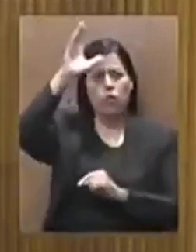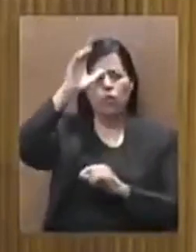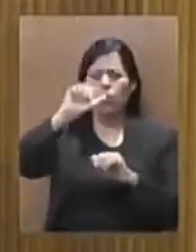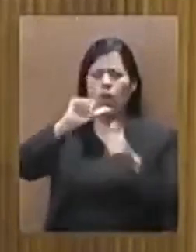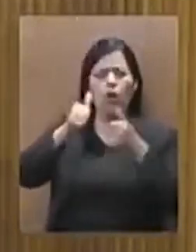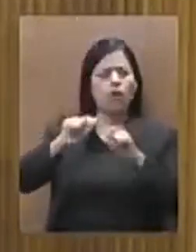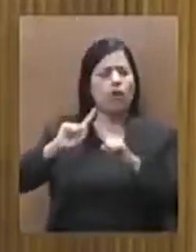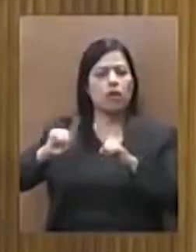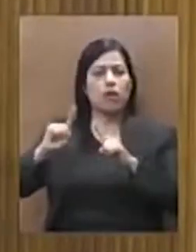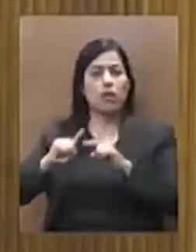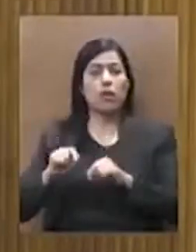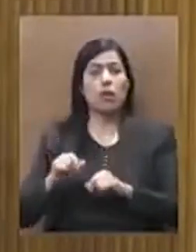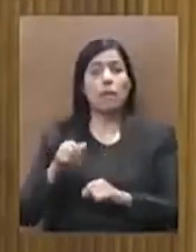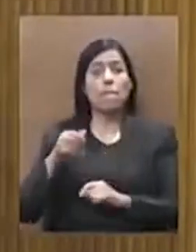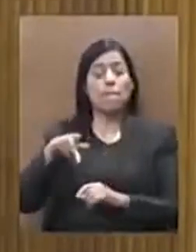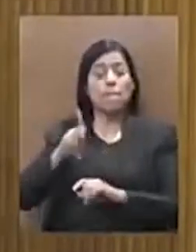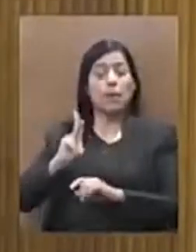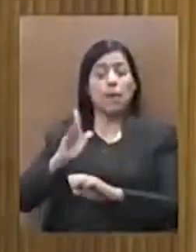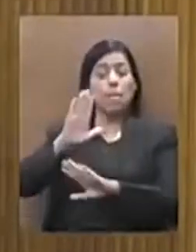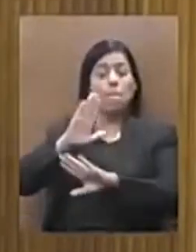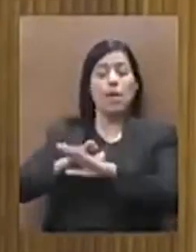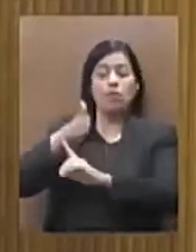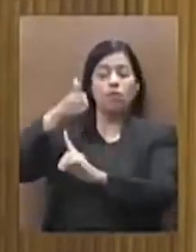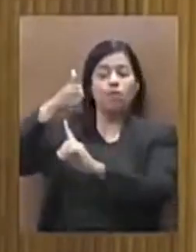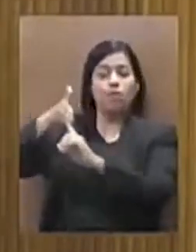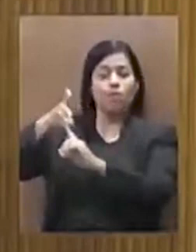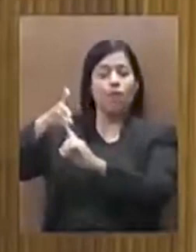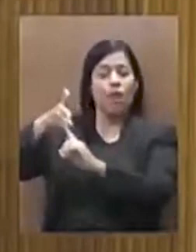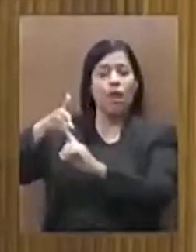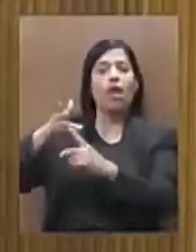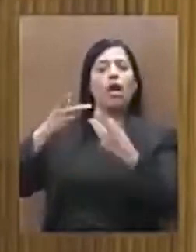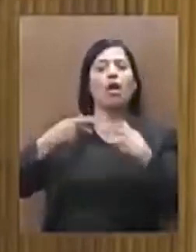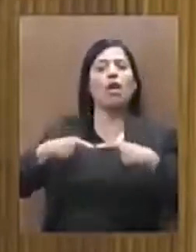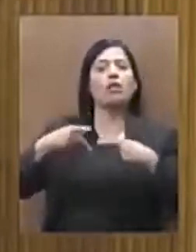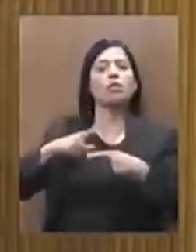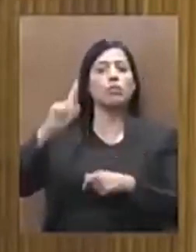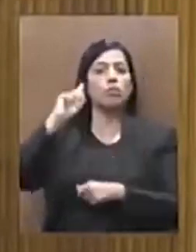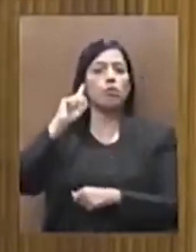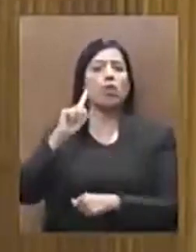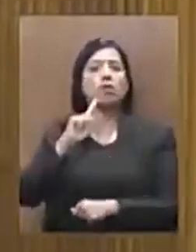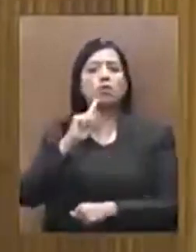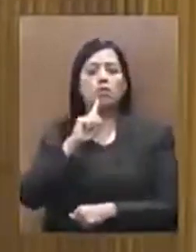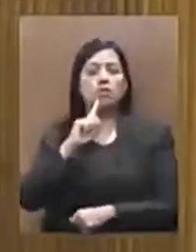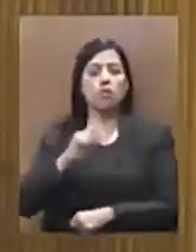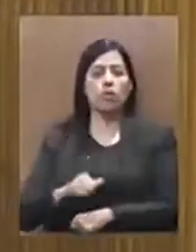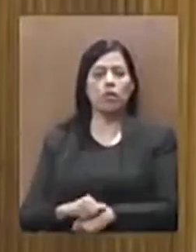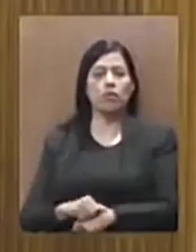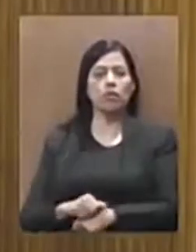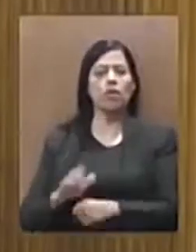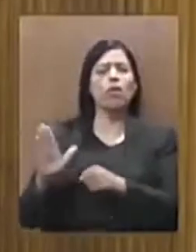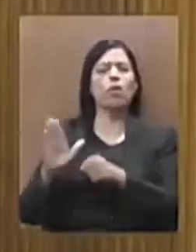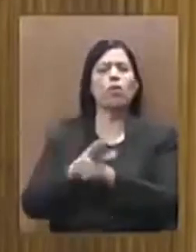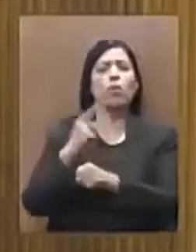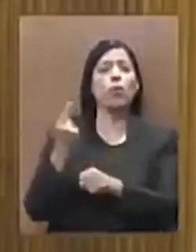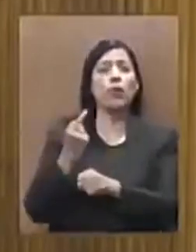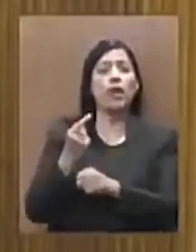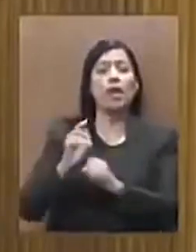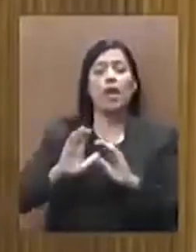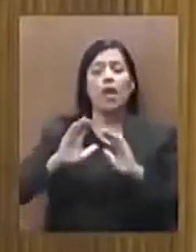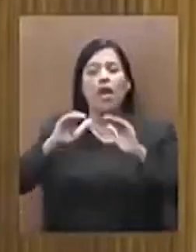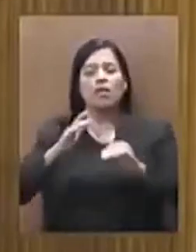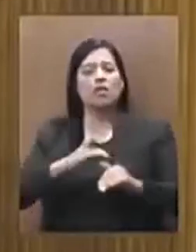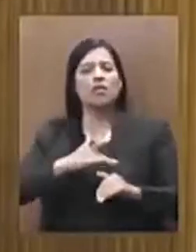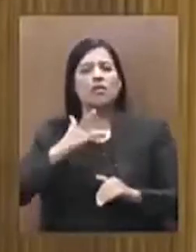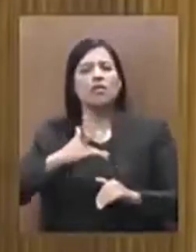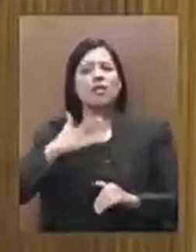el caso concreto de las personas con la condición de sordo simple y sencillamente no pueden